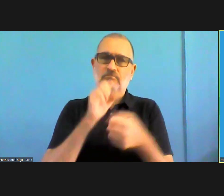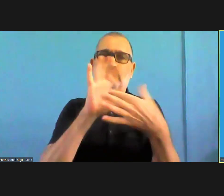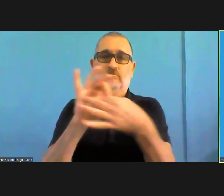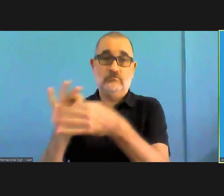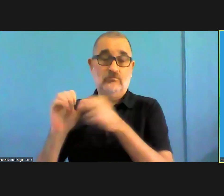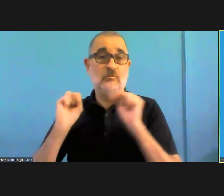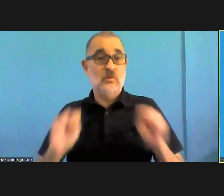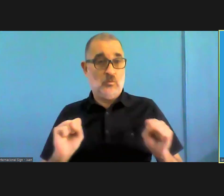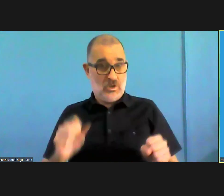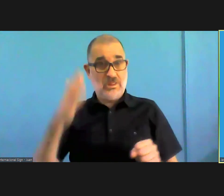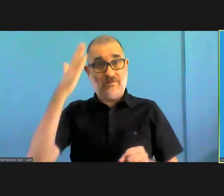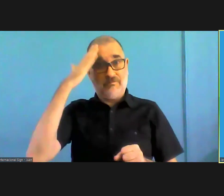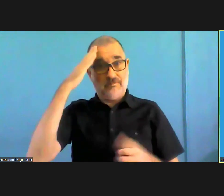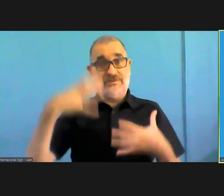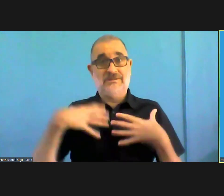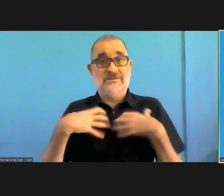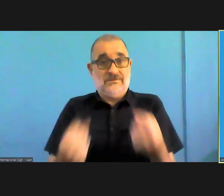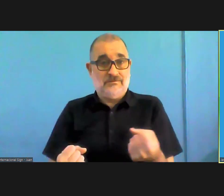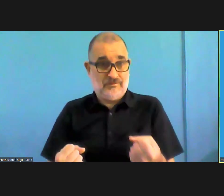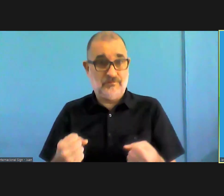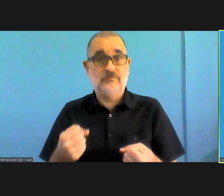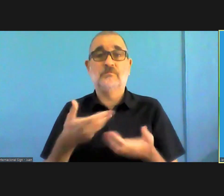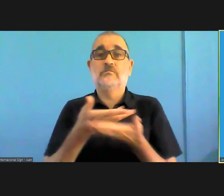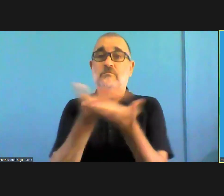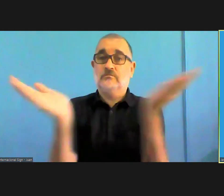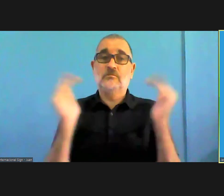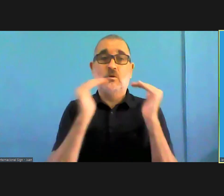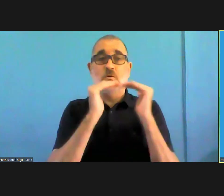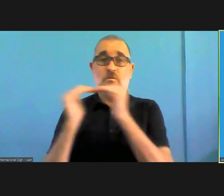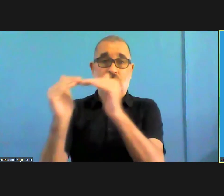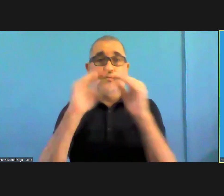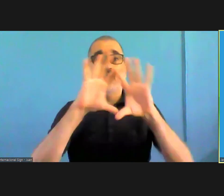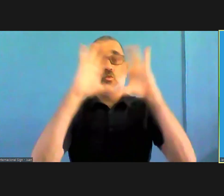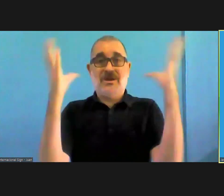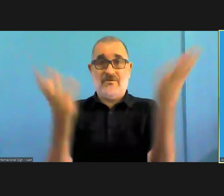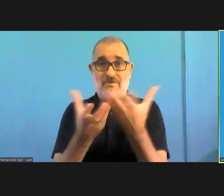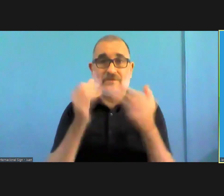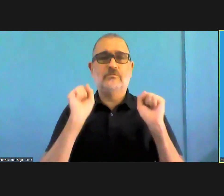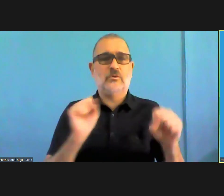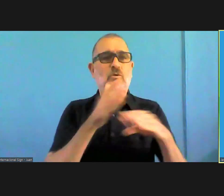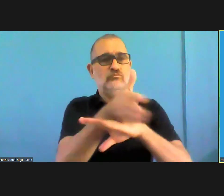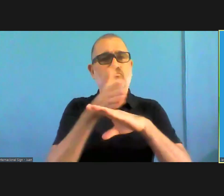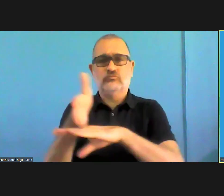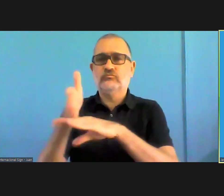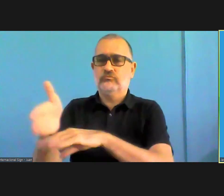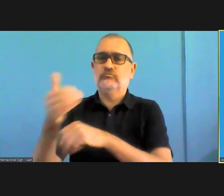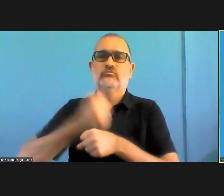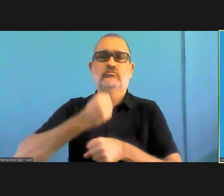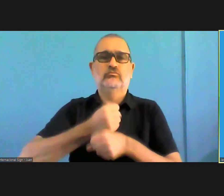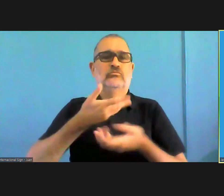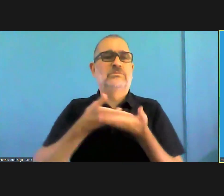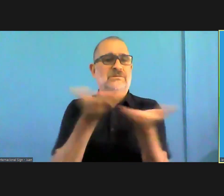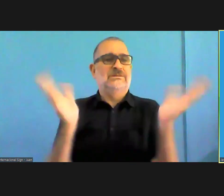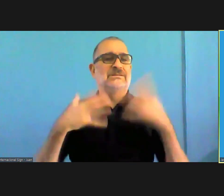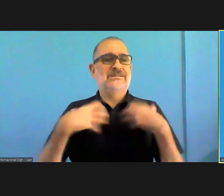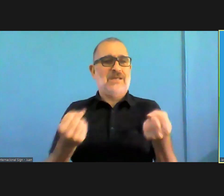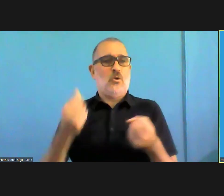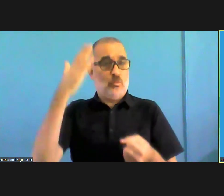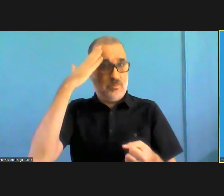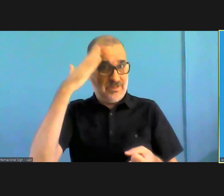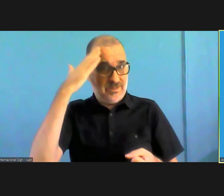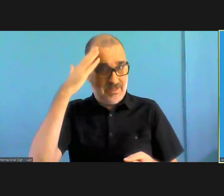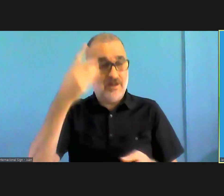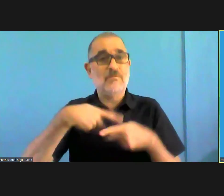las intervenciones de salud pública, así como a los servicios de salud individual y comunitario. Existe la necesidad de que desarrollemos la